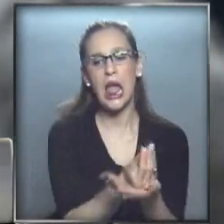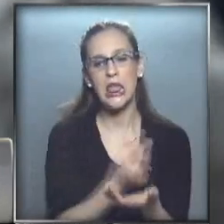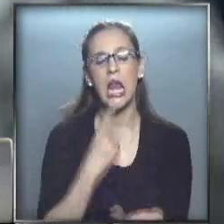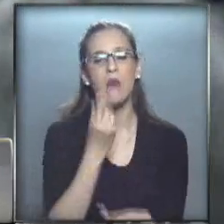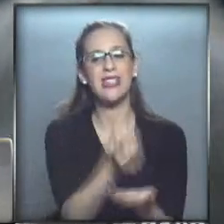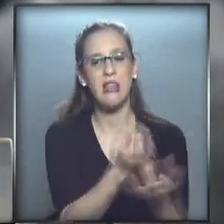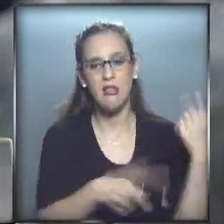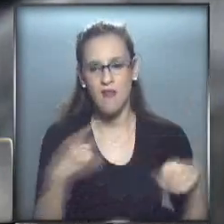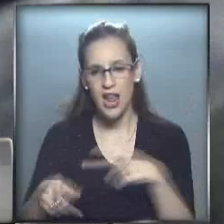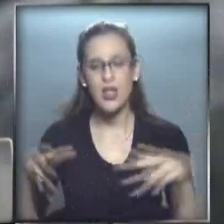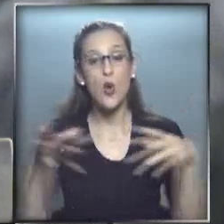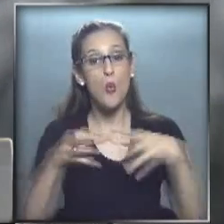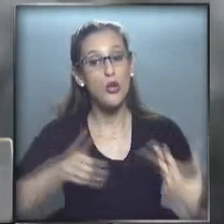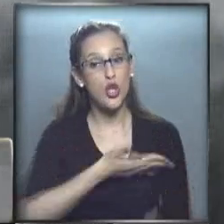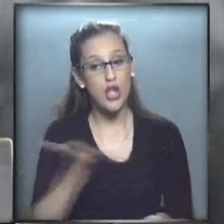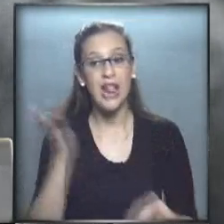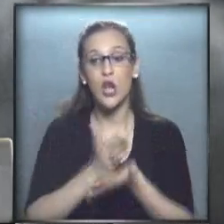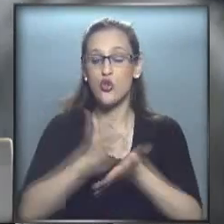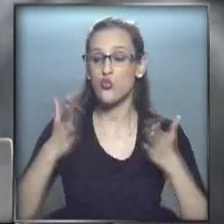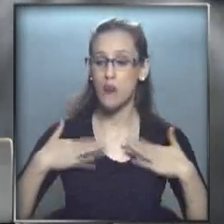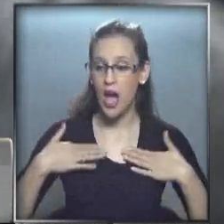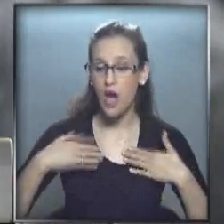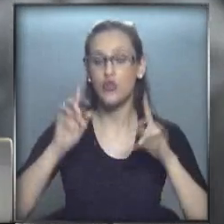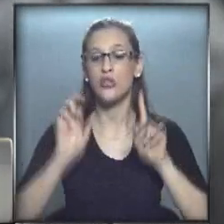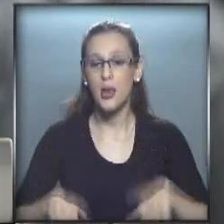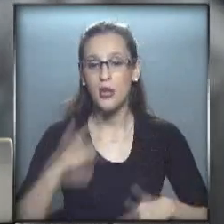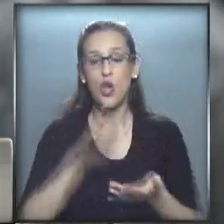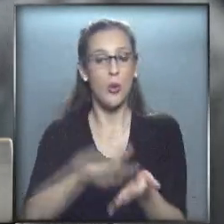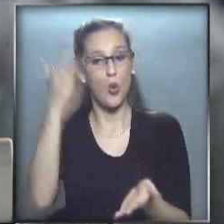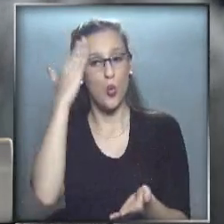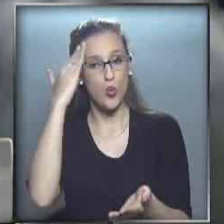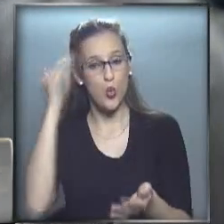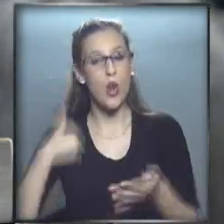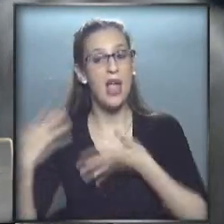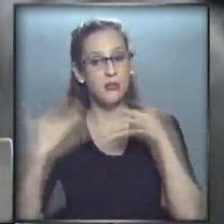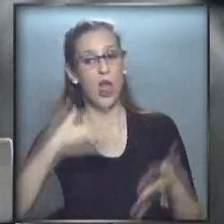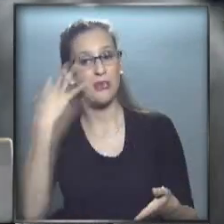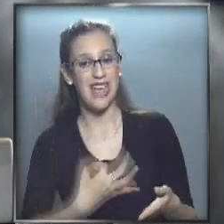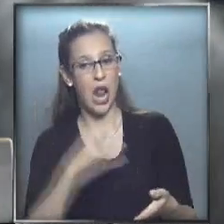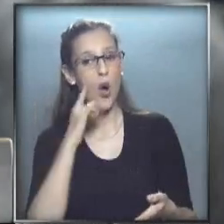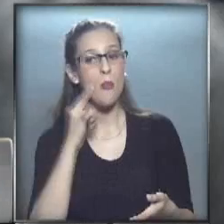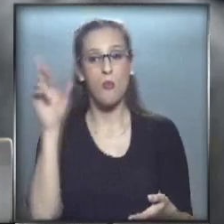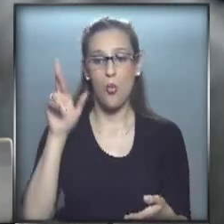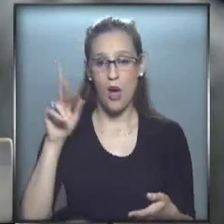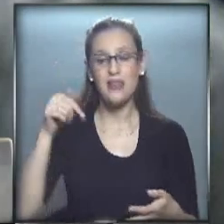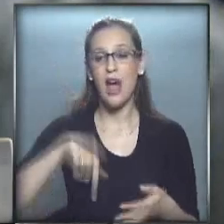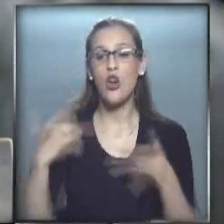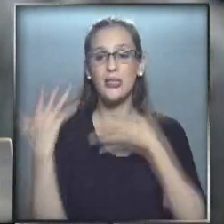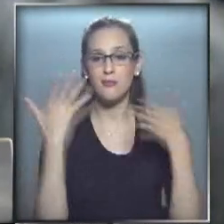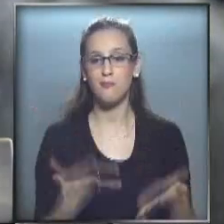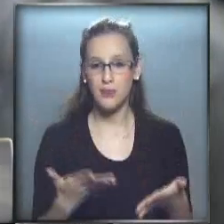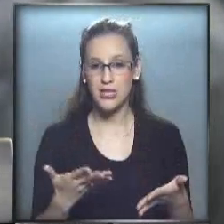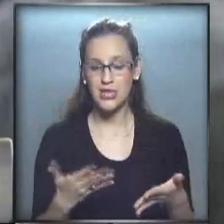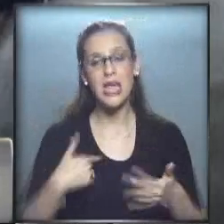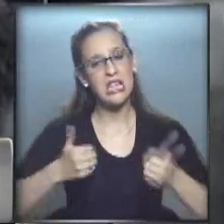gremiales, organizaciones sociales, de derechos humanos, representantes de la cultura, invitados especiales, señoras y señores. Vamos a invitar a los presentes a